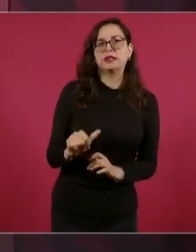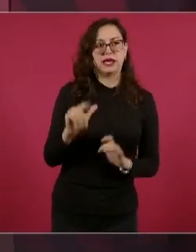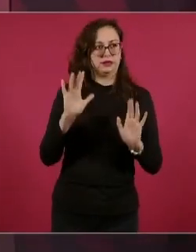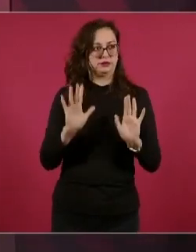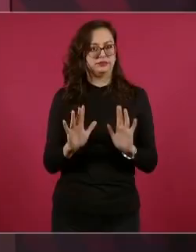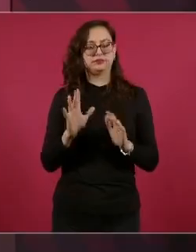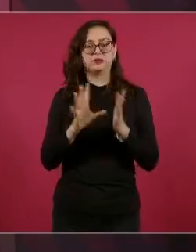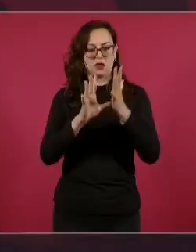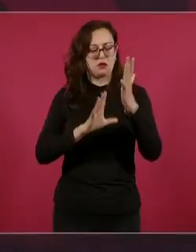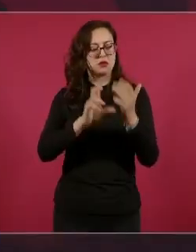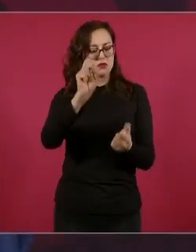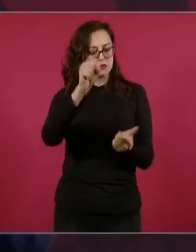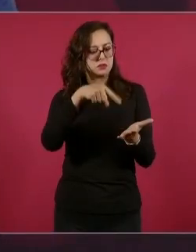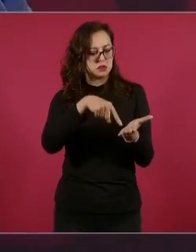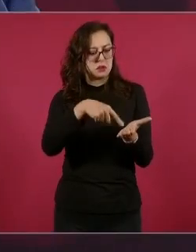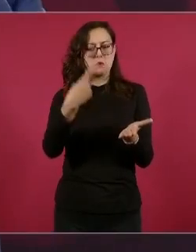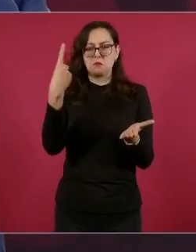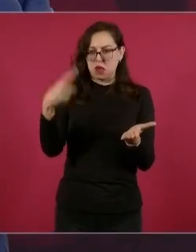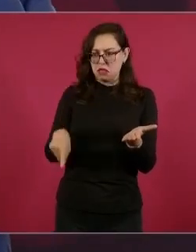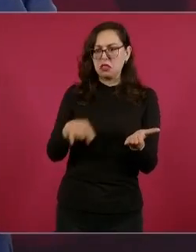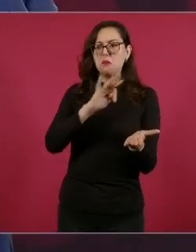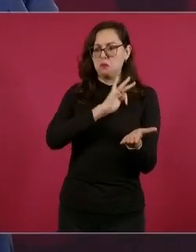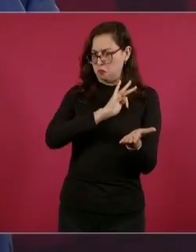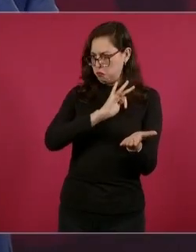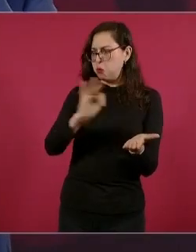Y la Constitución habla de